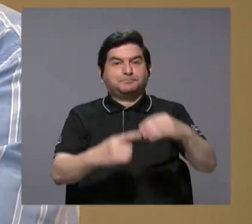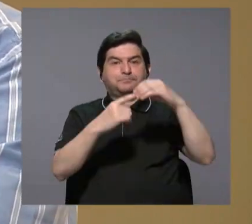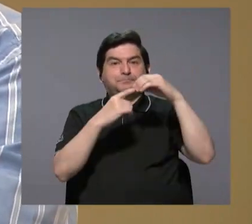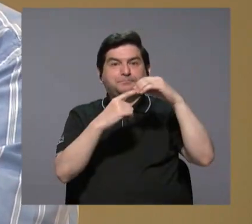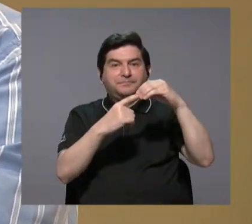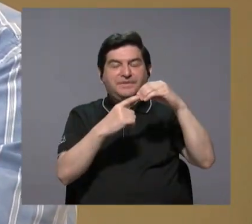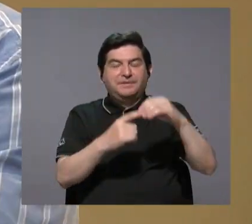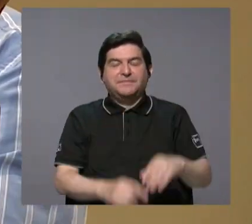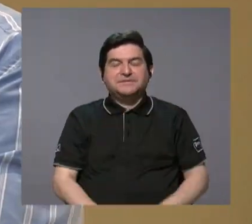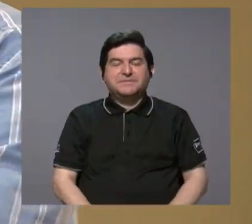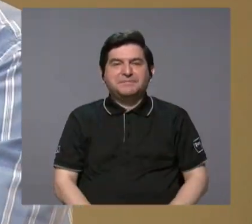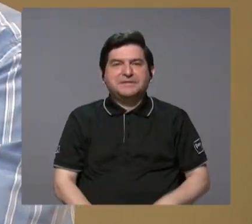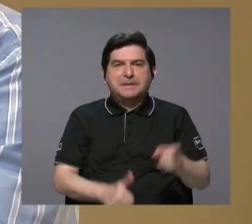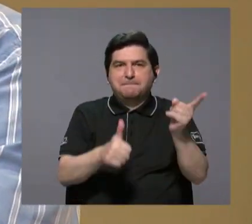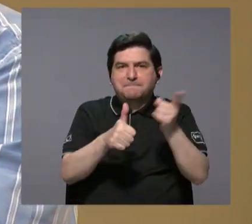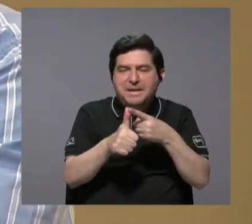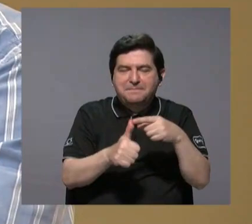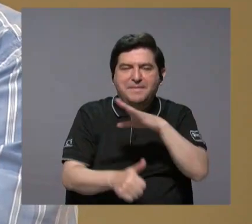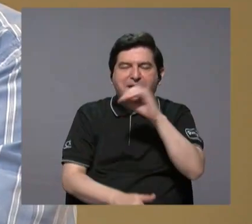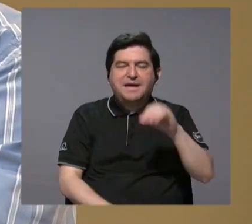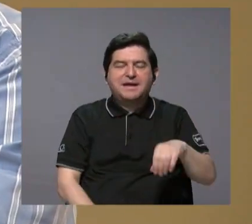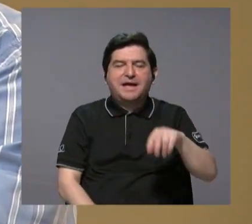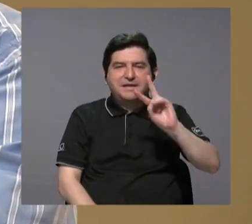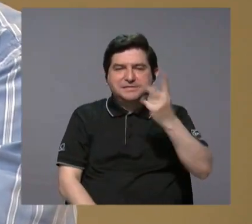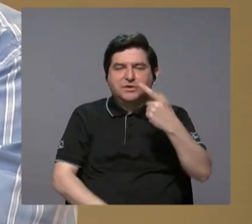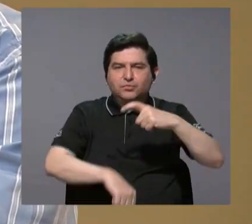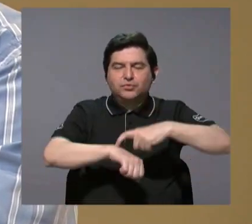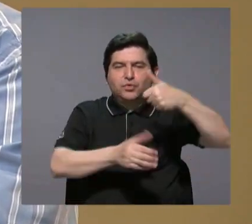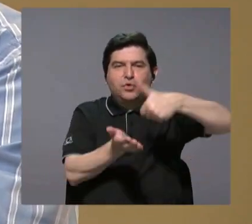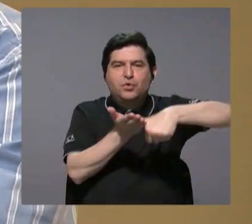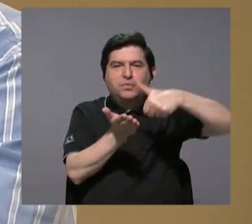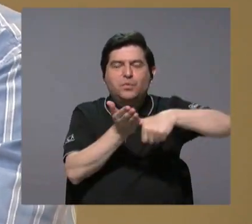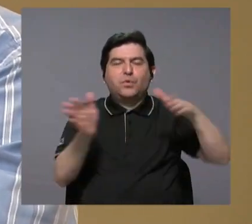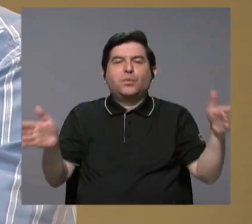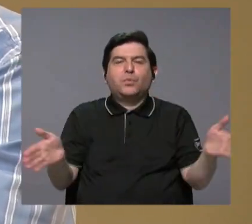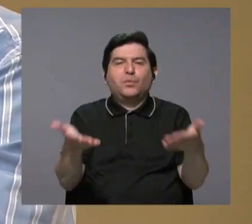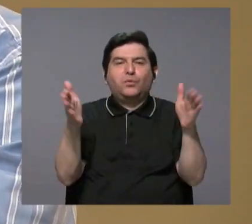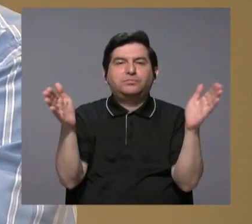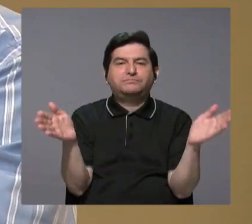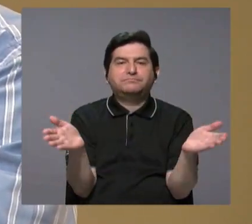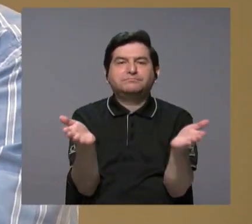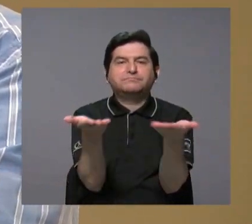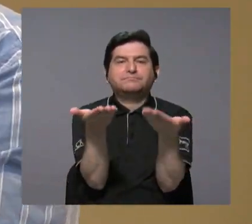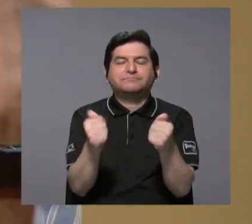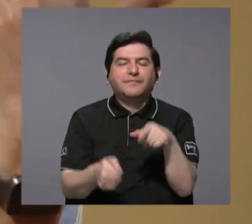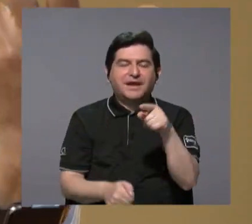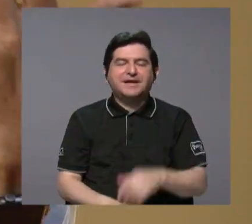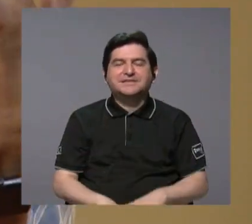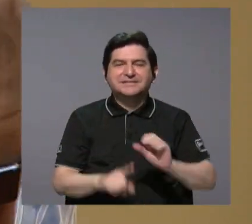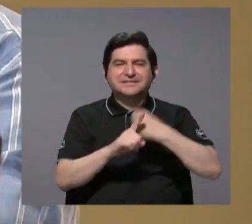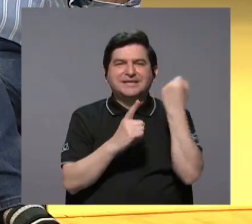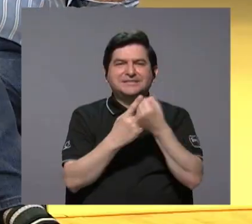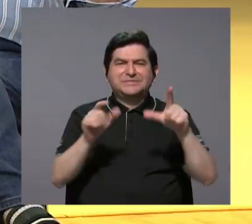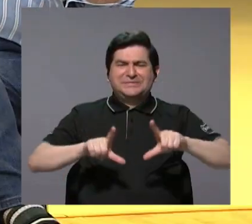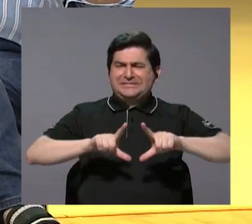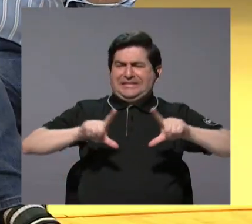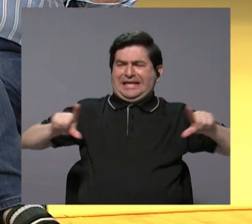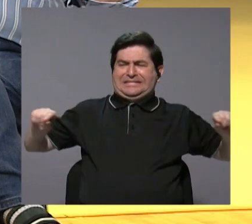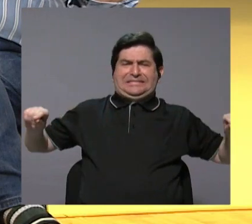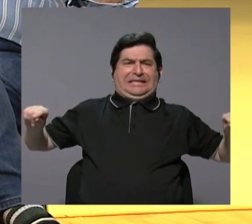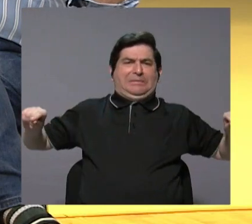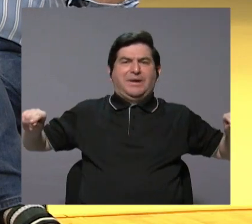segunda ronda, en cómo están definidas, promueven esos extremos.